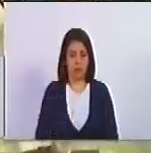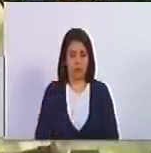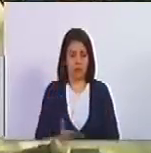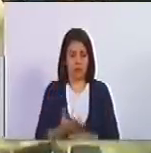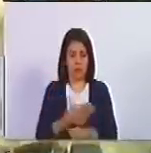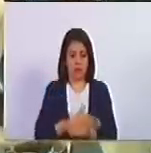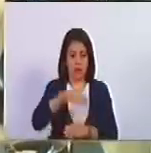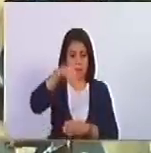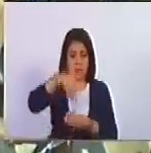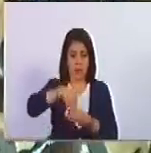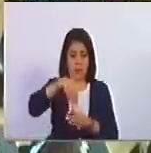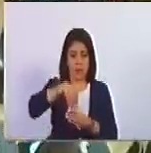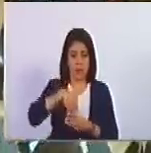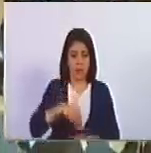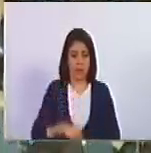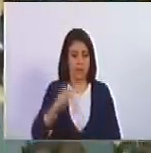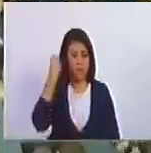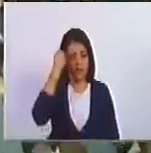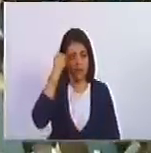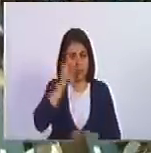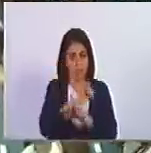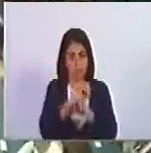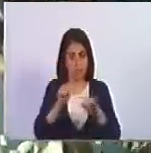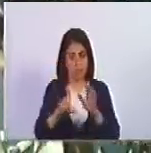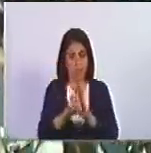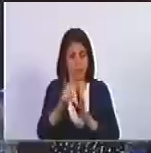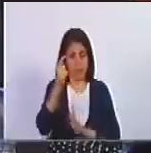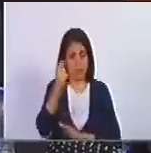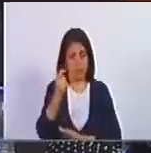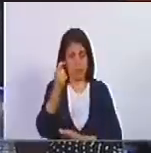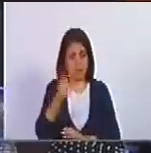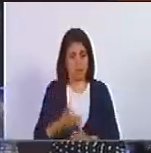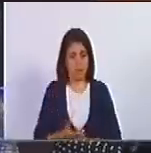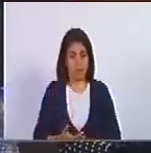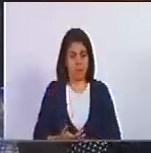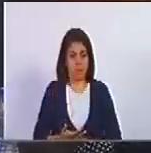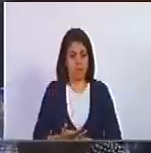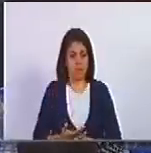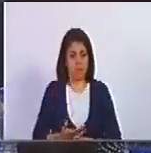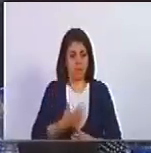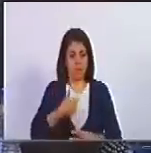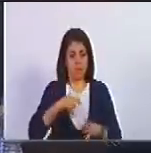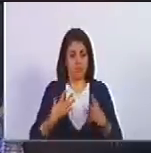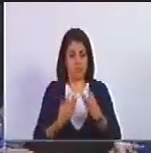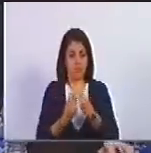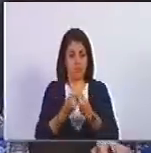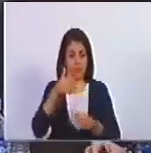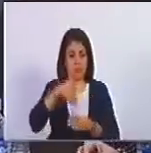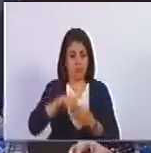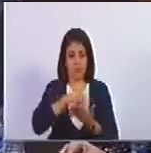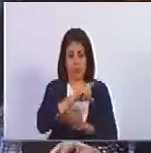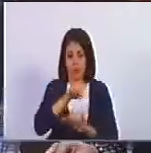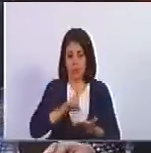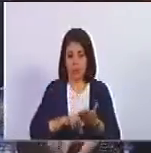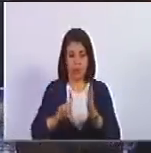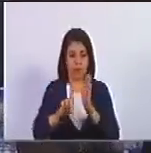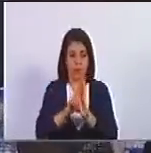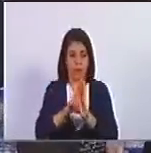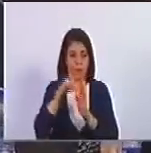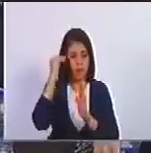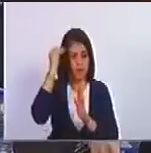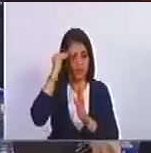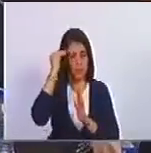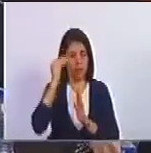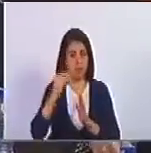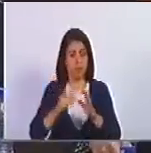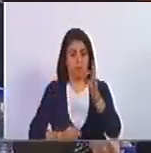de votar, consideraciones finales sobre la ley, diputado. Sí, presidente, nosotros vamos a acompañar con nuestro voto en la generalidad de la ley. Consideramos que es